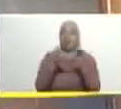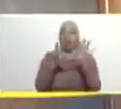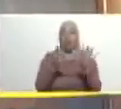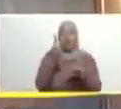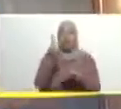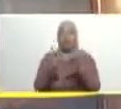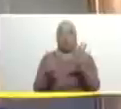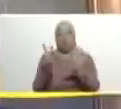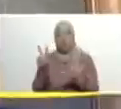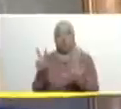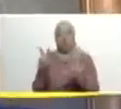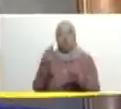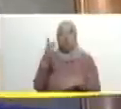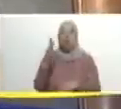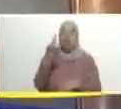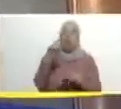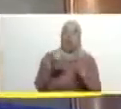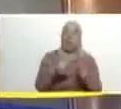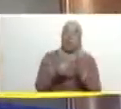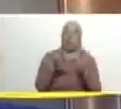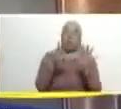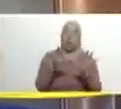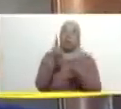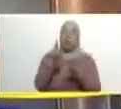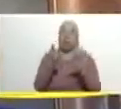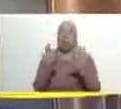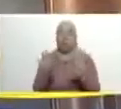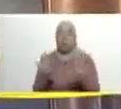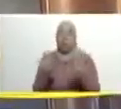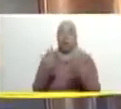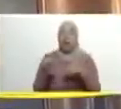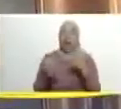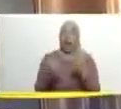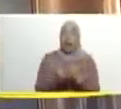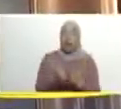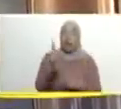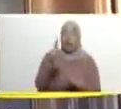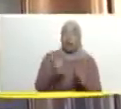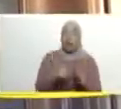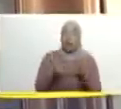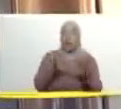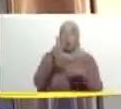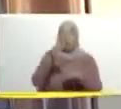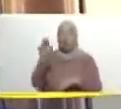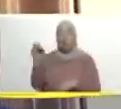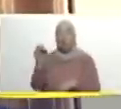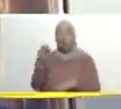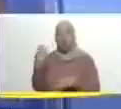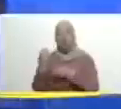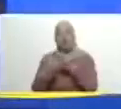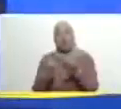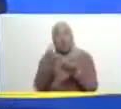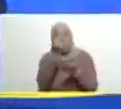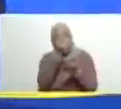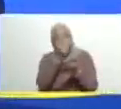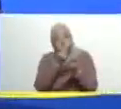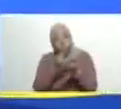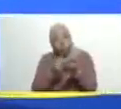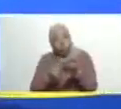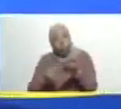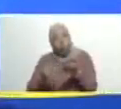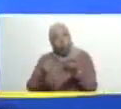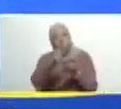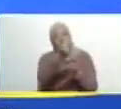1827, 1828, 29, 30, logró hacer bocetos de nuestro